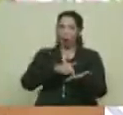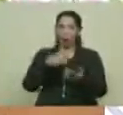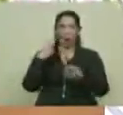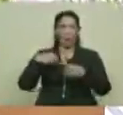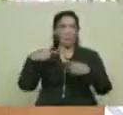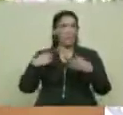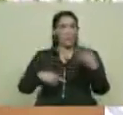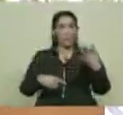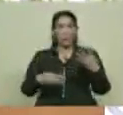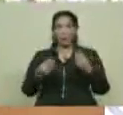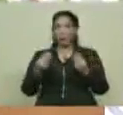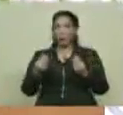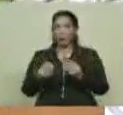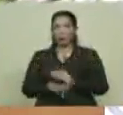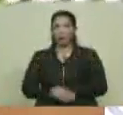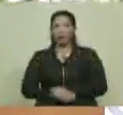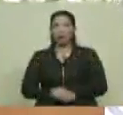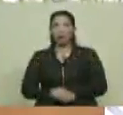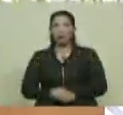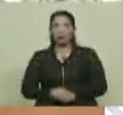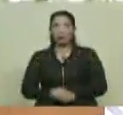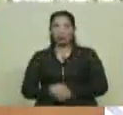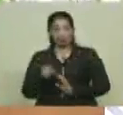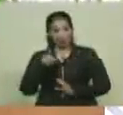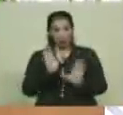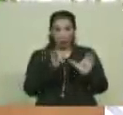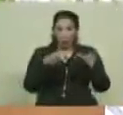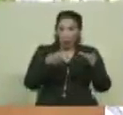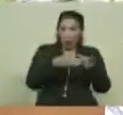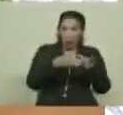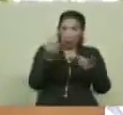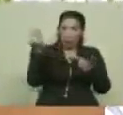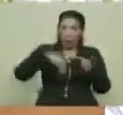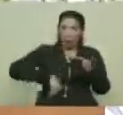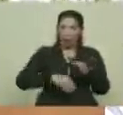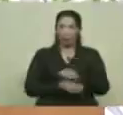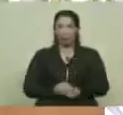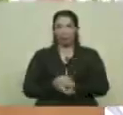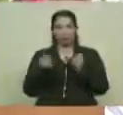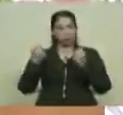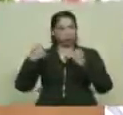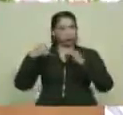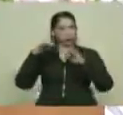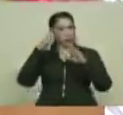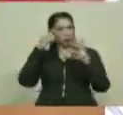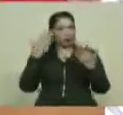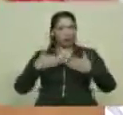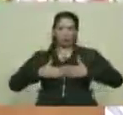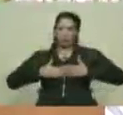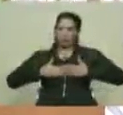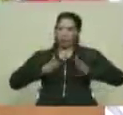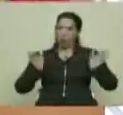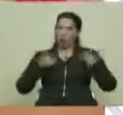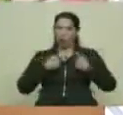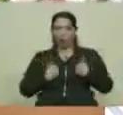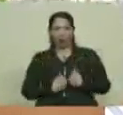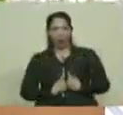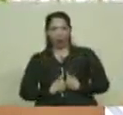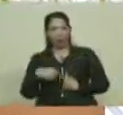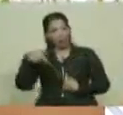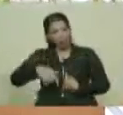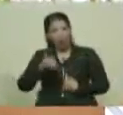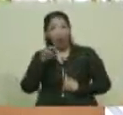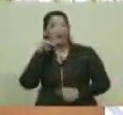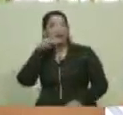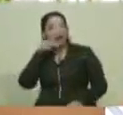vinieron, y de otros países, pero quizás esos fueron los grupos más numerosos, y les abrimos nuestro corazón, y aquí tienen hijos,